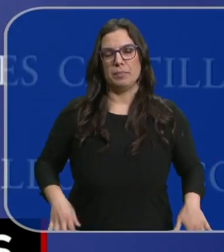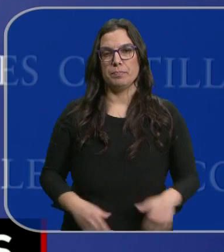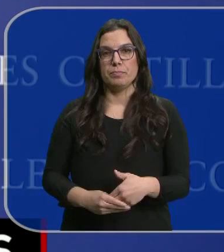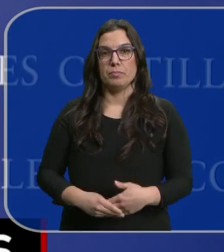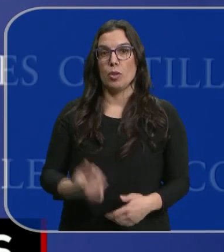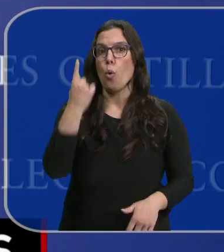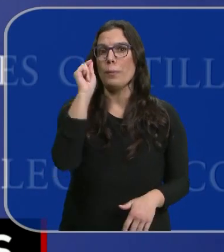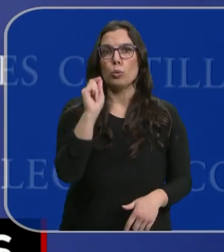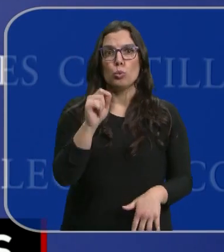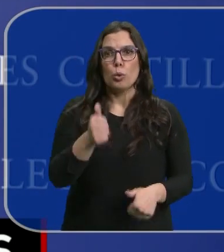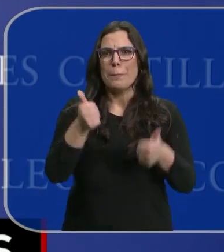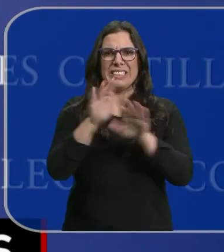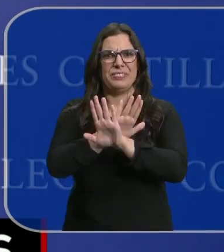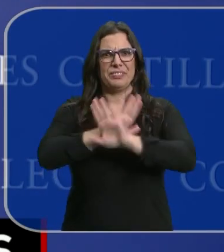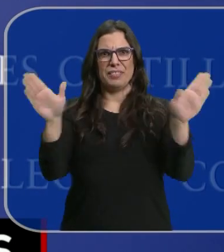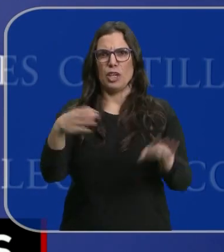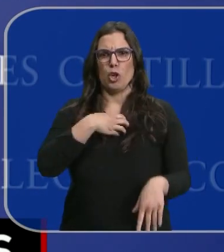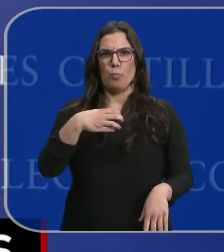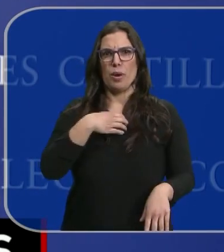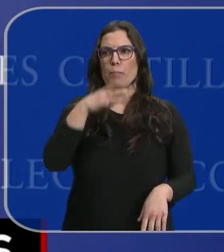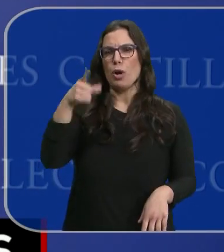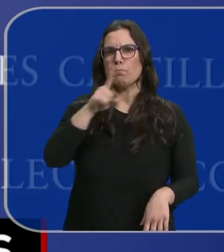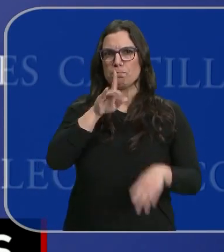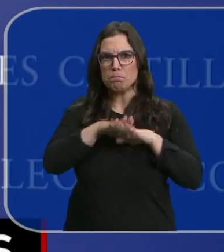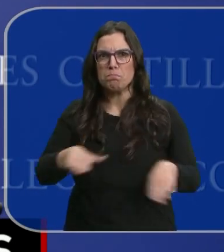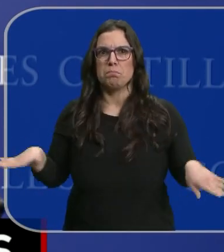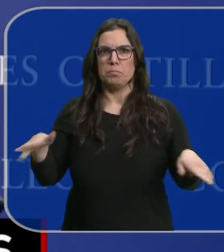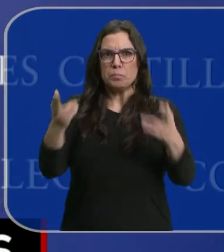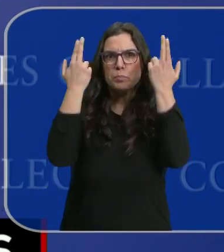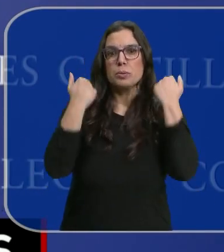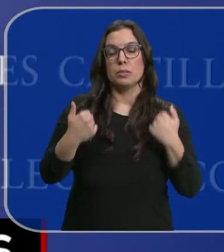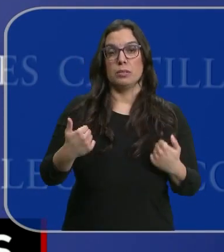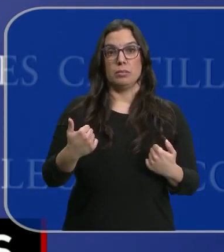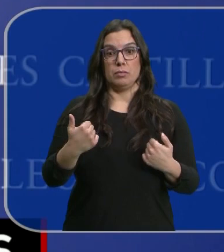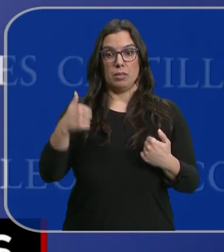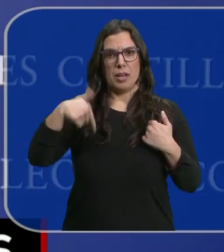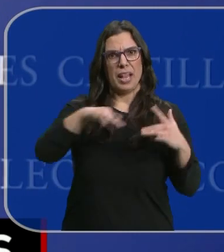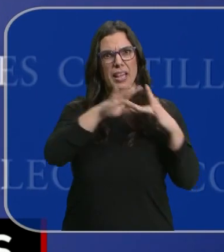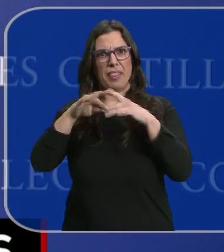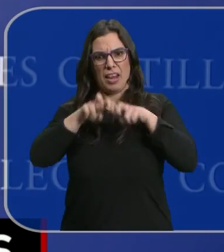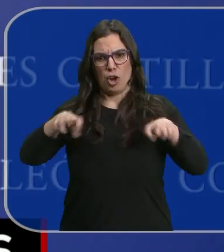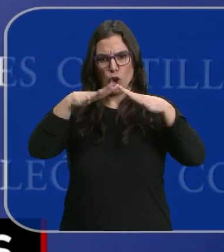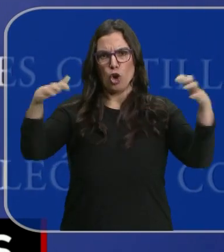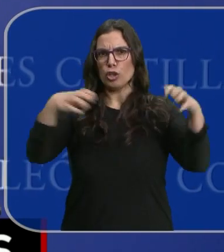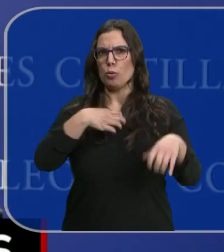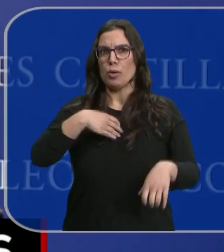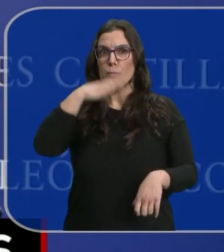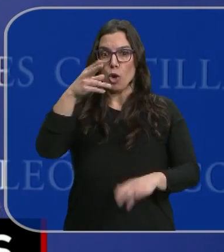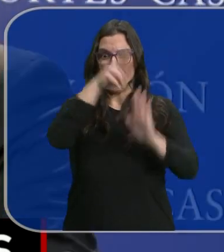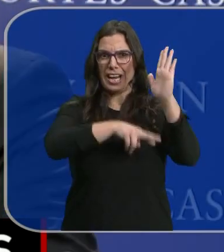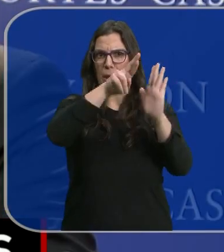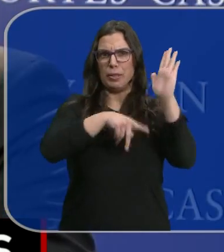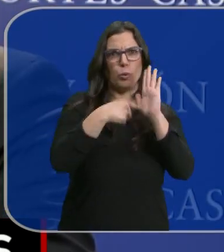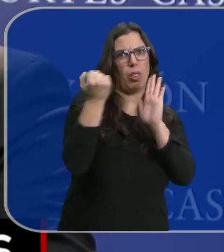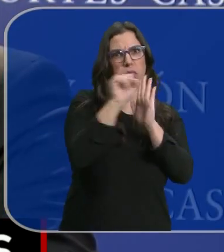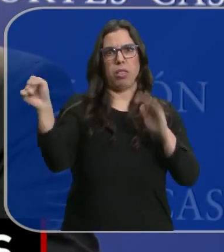No puede seguir un minuto más al frente de estas Cortes por su silencio. No puede seguir un minuto más al frente de estas Cortes por la vulneración expresa del